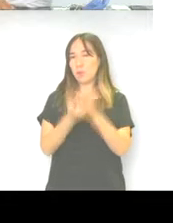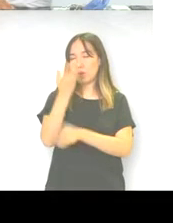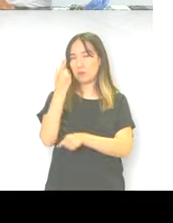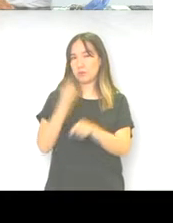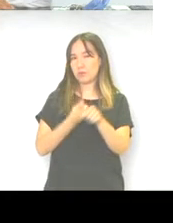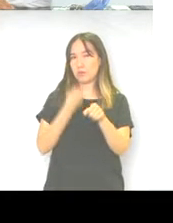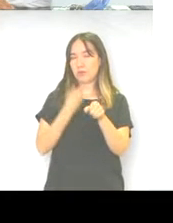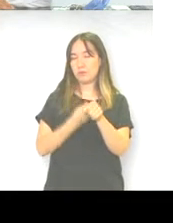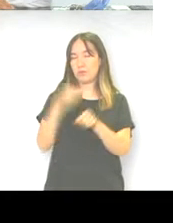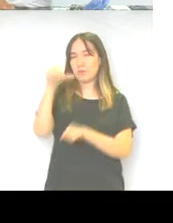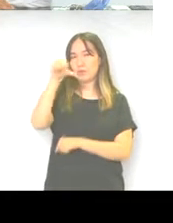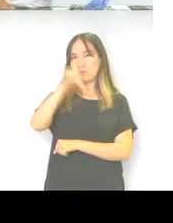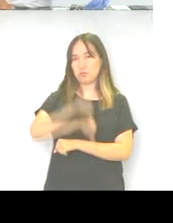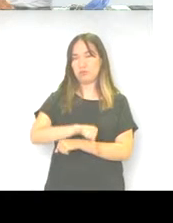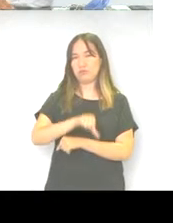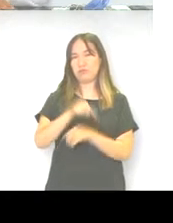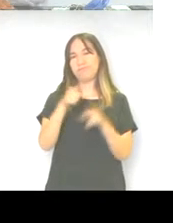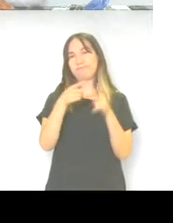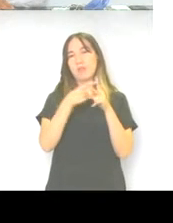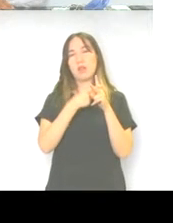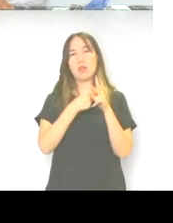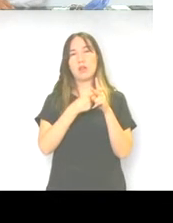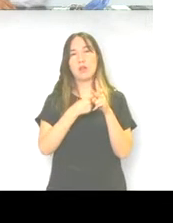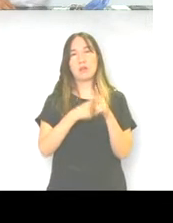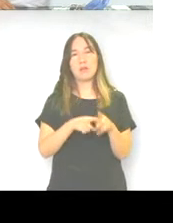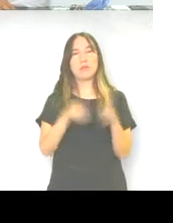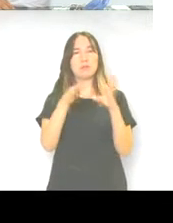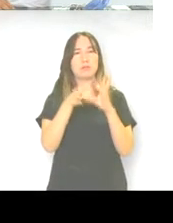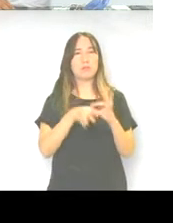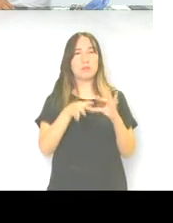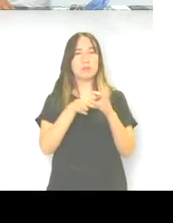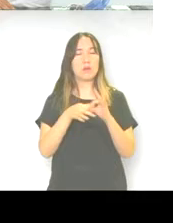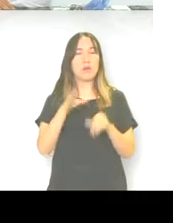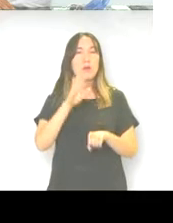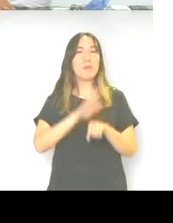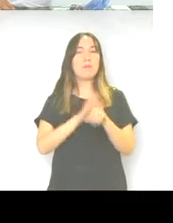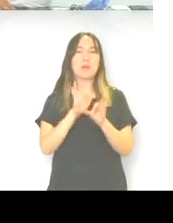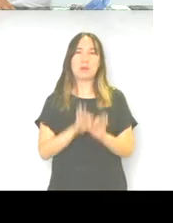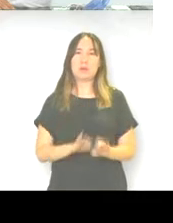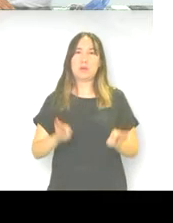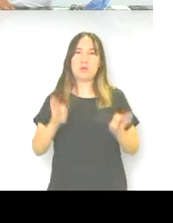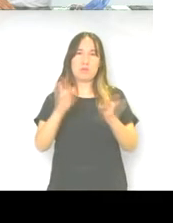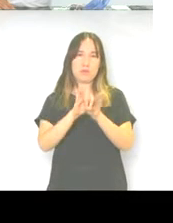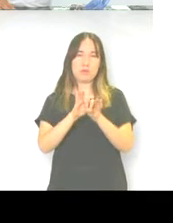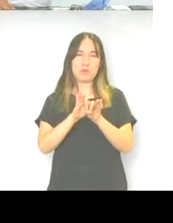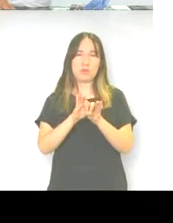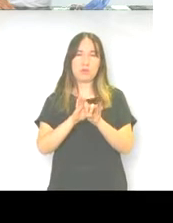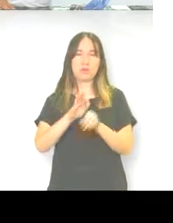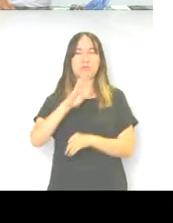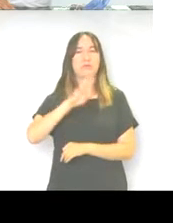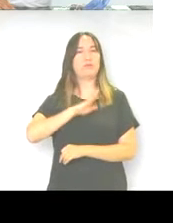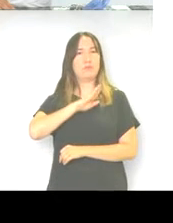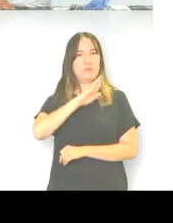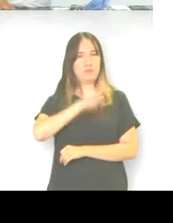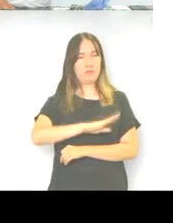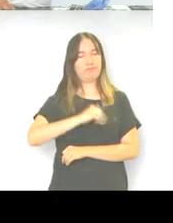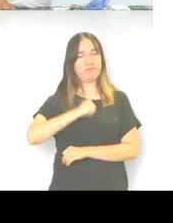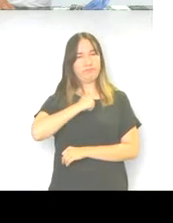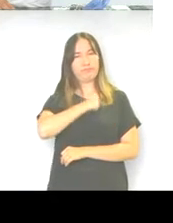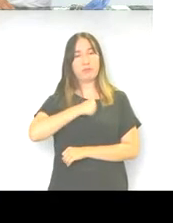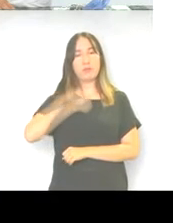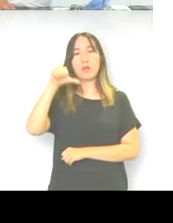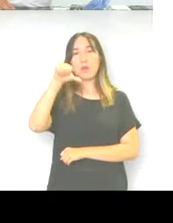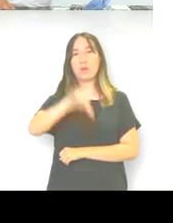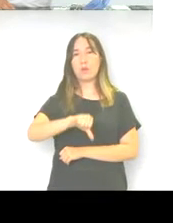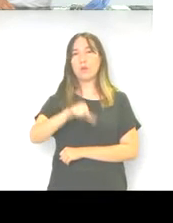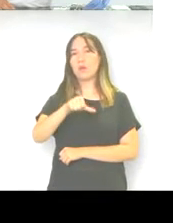Incrementos para el día de hoy y empezamos pues por lo más importante que son las nuevas defunciones. Lamentablemente son 11